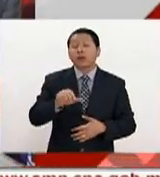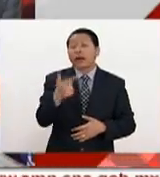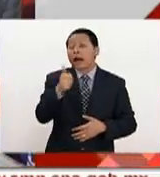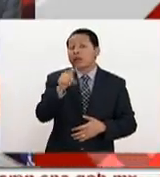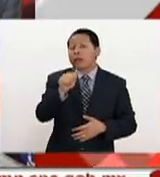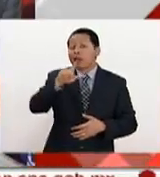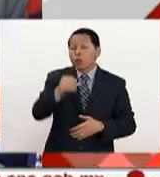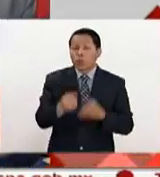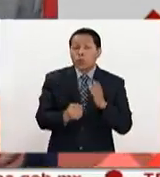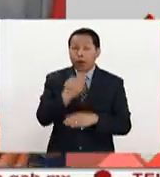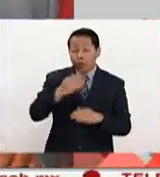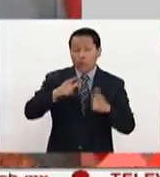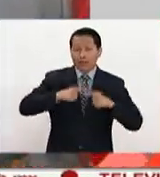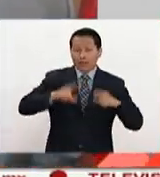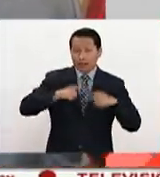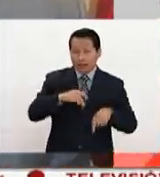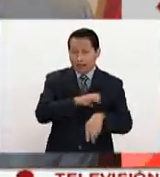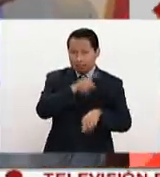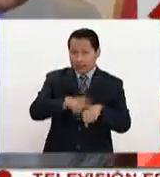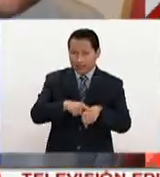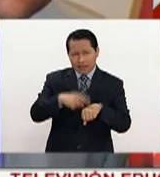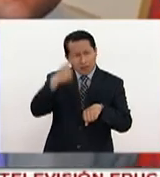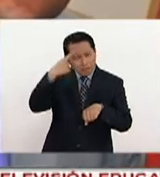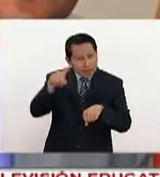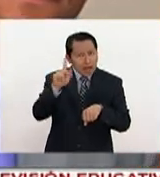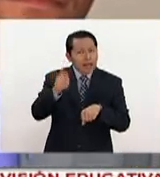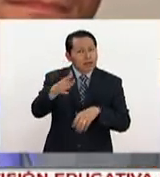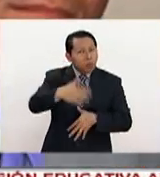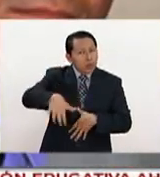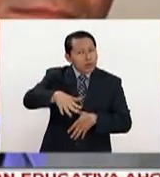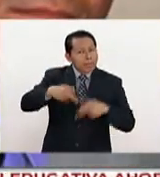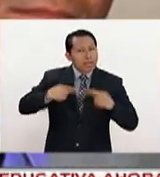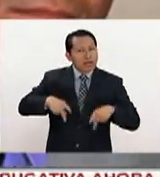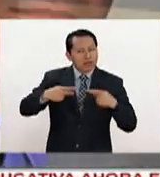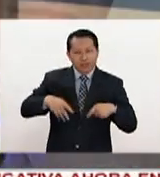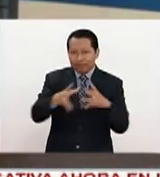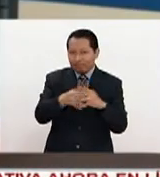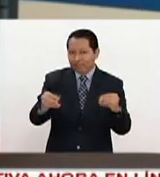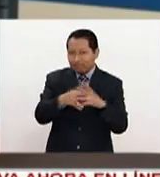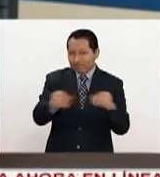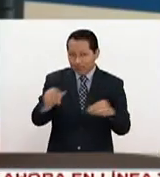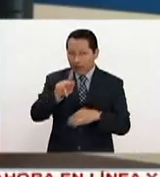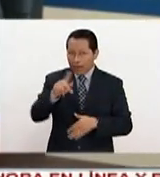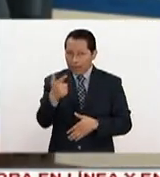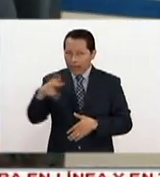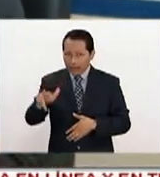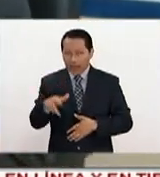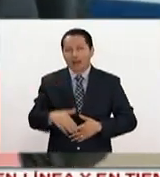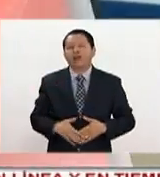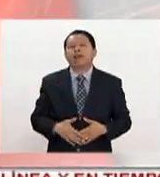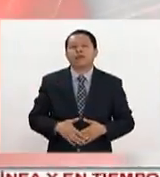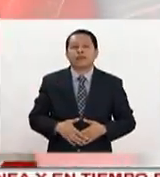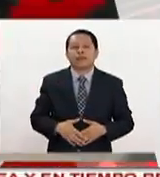es designado como nuevo fiscal especializado para la búsqueda de personas desaparecidas de la PGR.